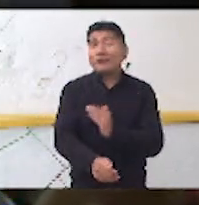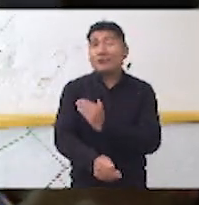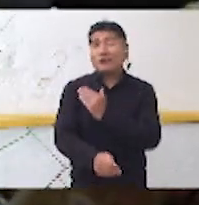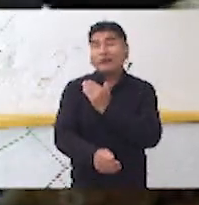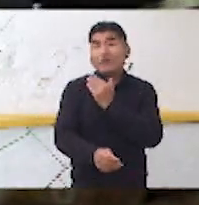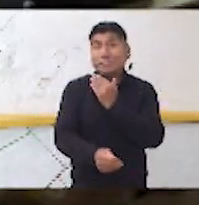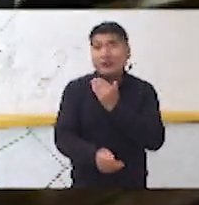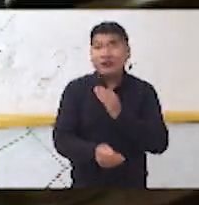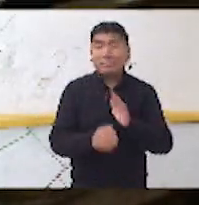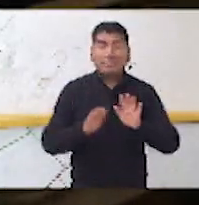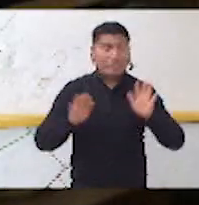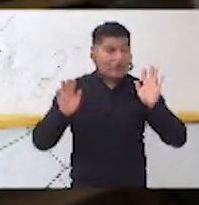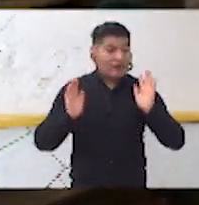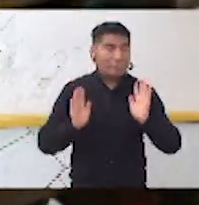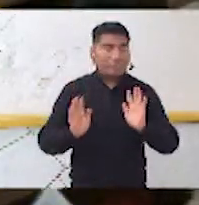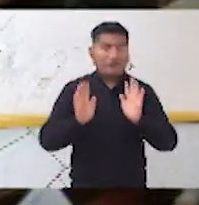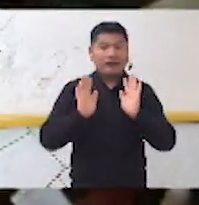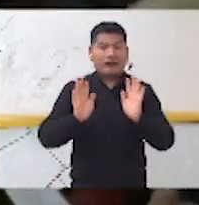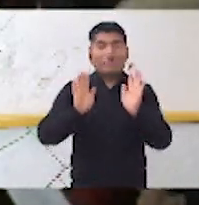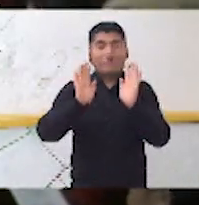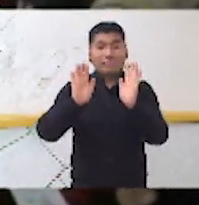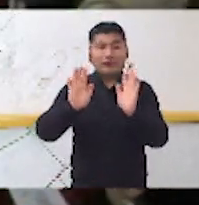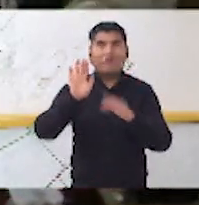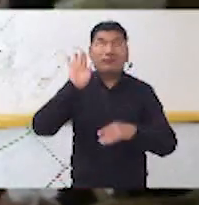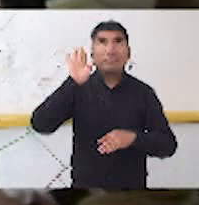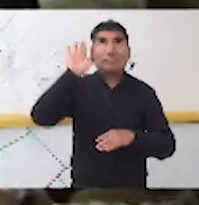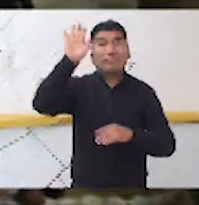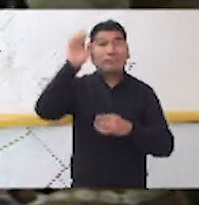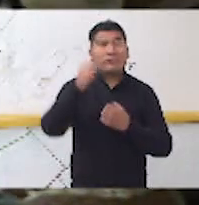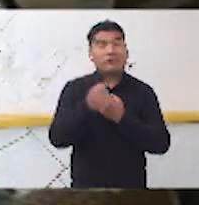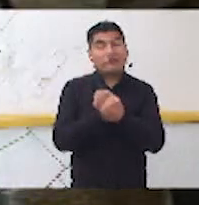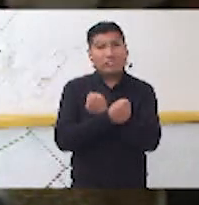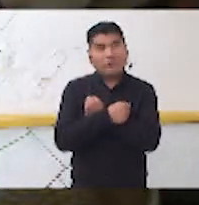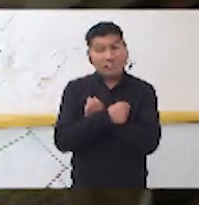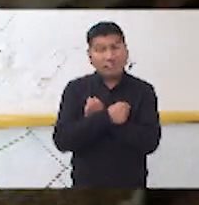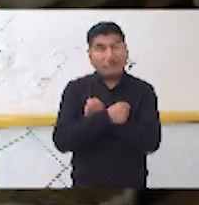cantar las grandezas de